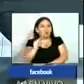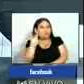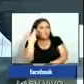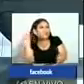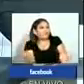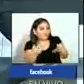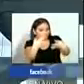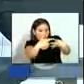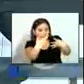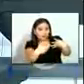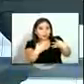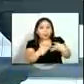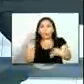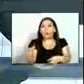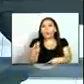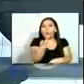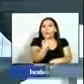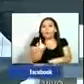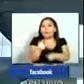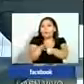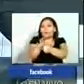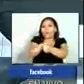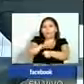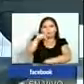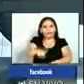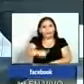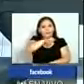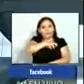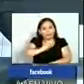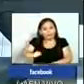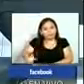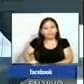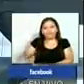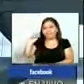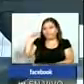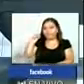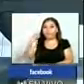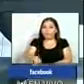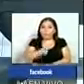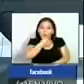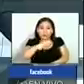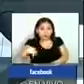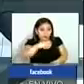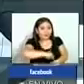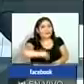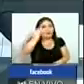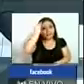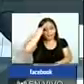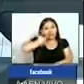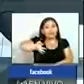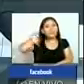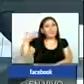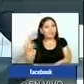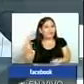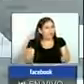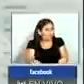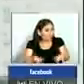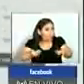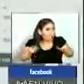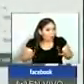revisando los casos de COVID-19 en El Salvador. Datos importantes que usted debe saber sobre cómo esta enfermedad se va